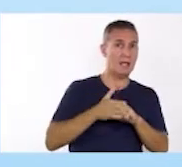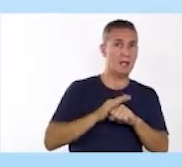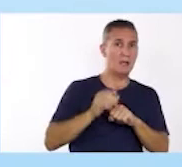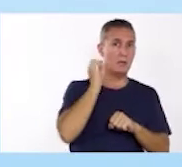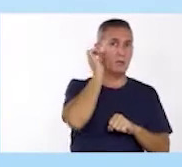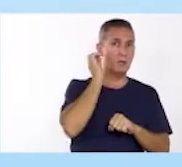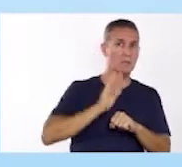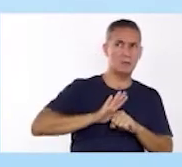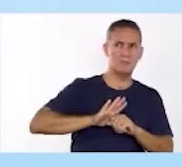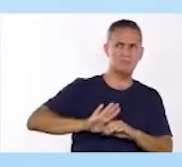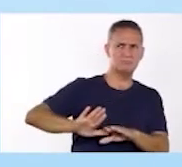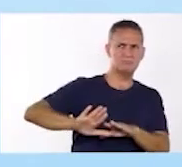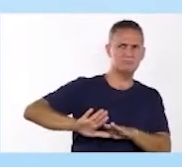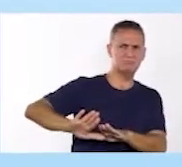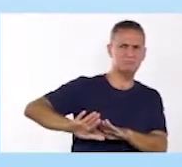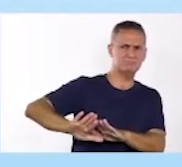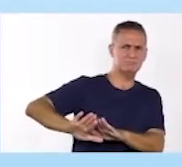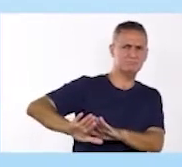da cuenta